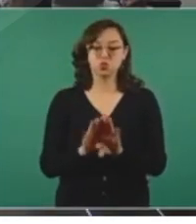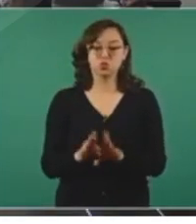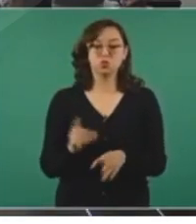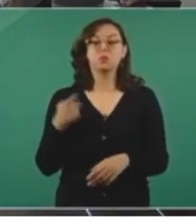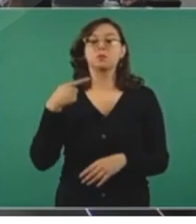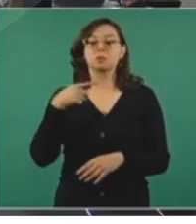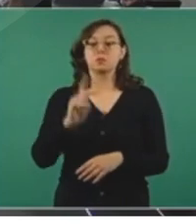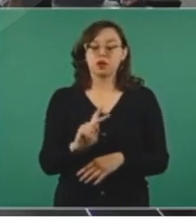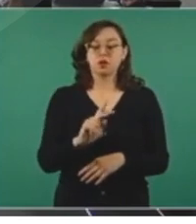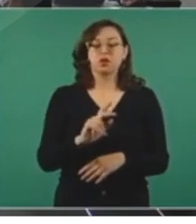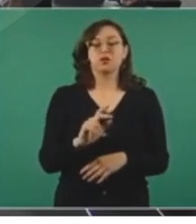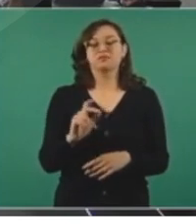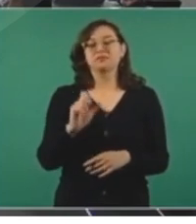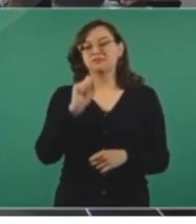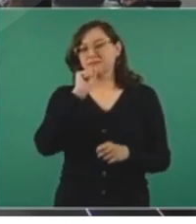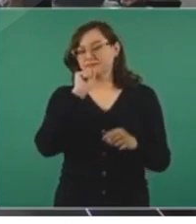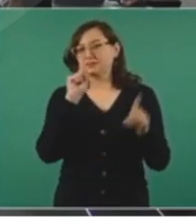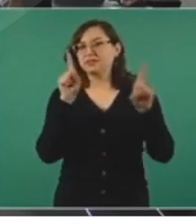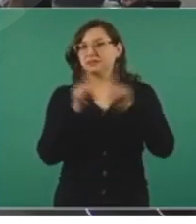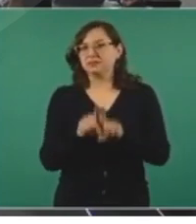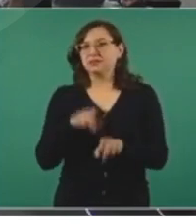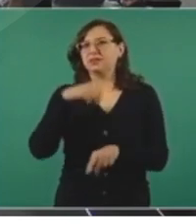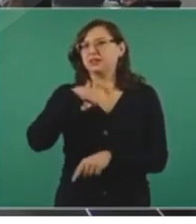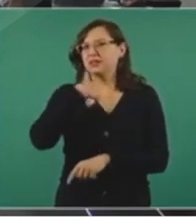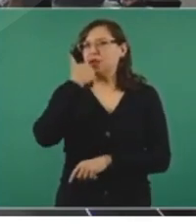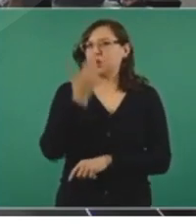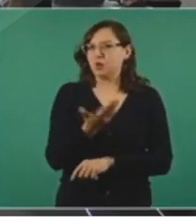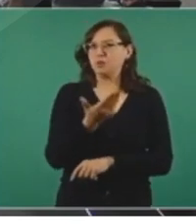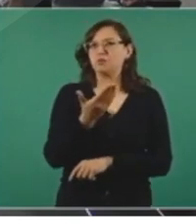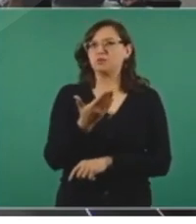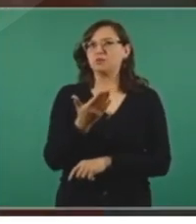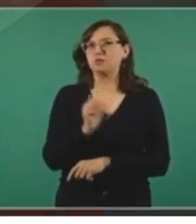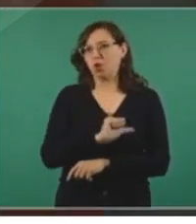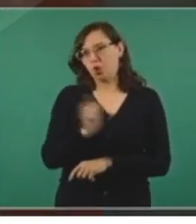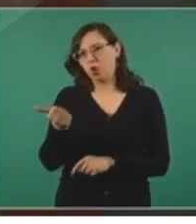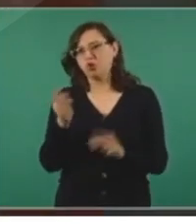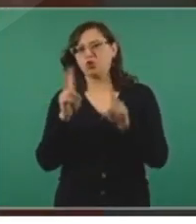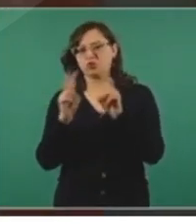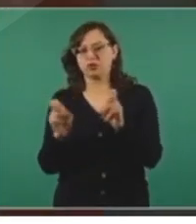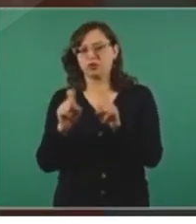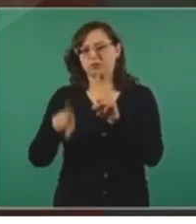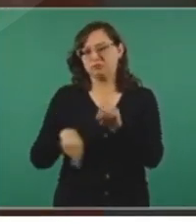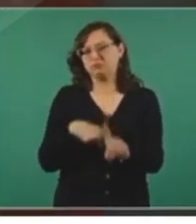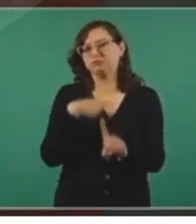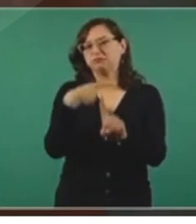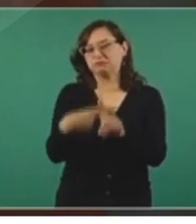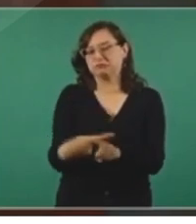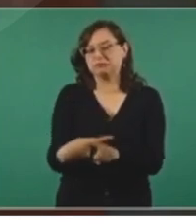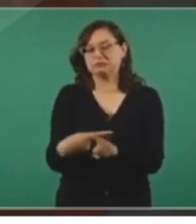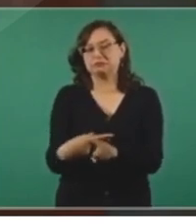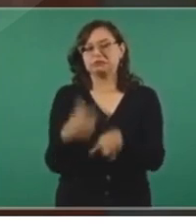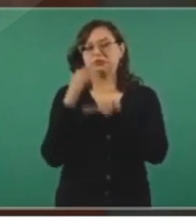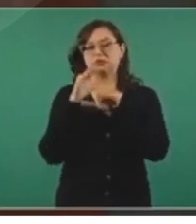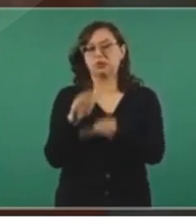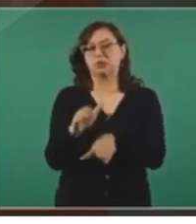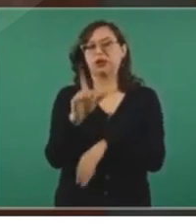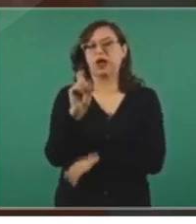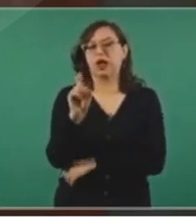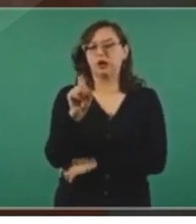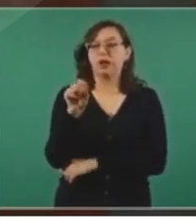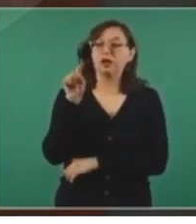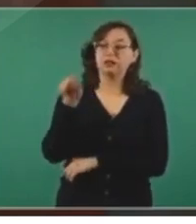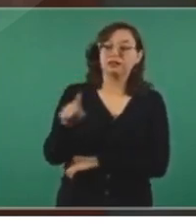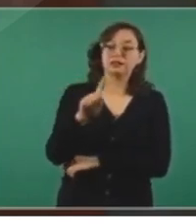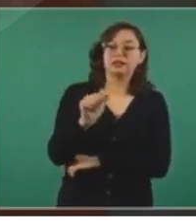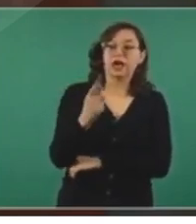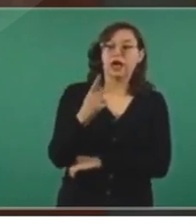y no hacer otra pregunta, decirle que esto se está sumando a otro tema, el tema del agua, el tema del Zapotillo,